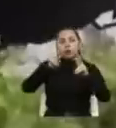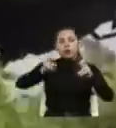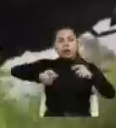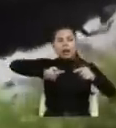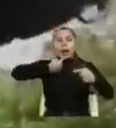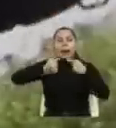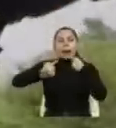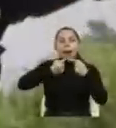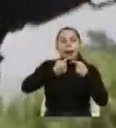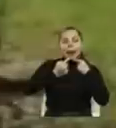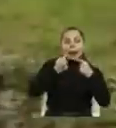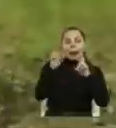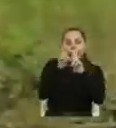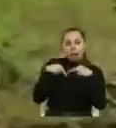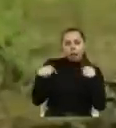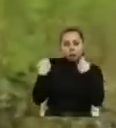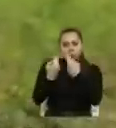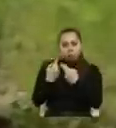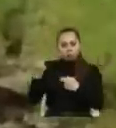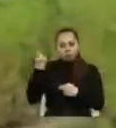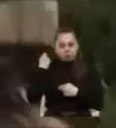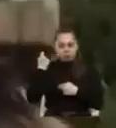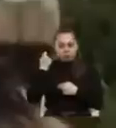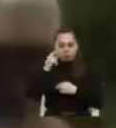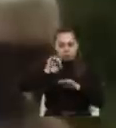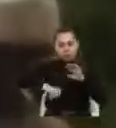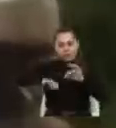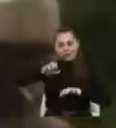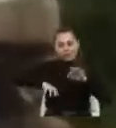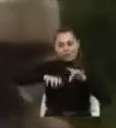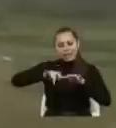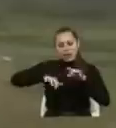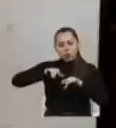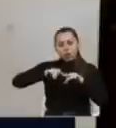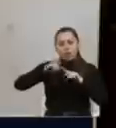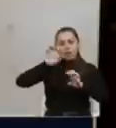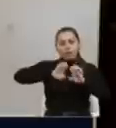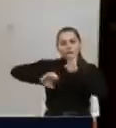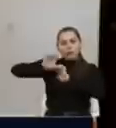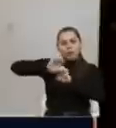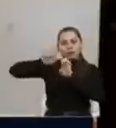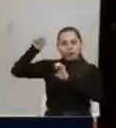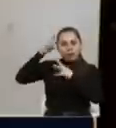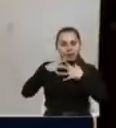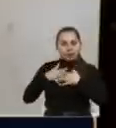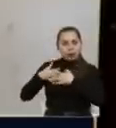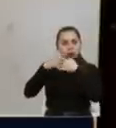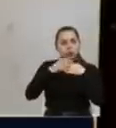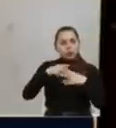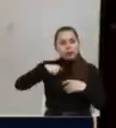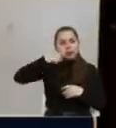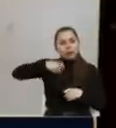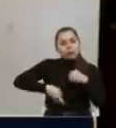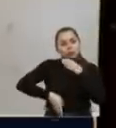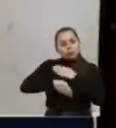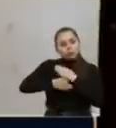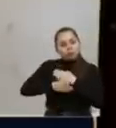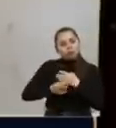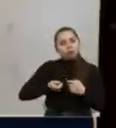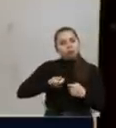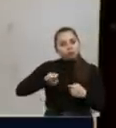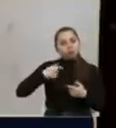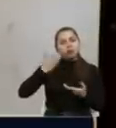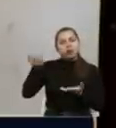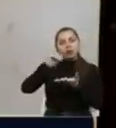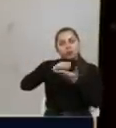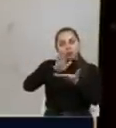conversación, la reunión pasada con el secretario de Defensa de Estados Unidos, que debemos continuar pronto. Y